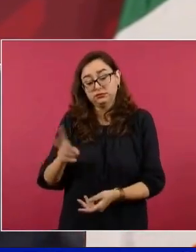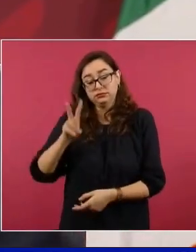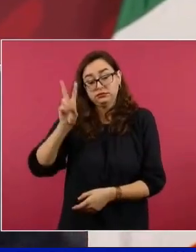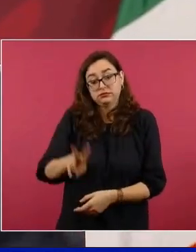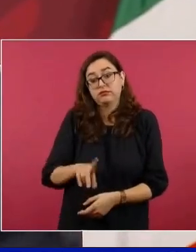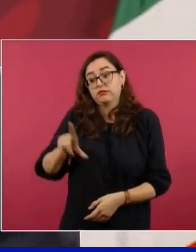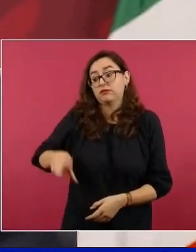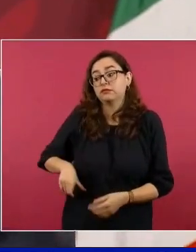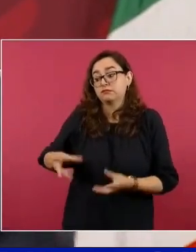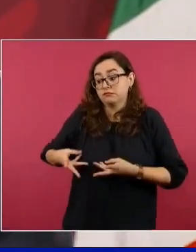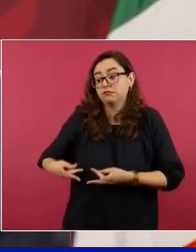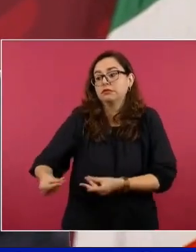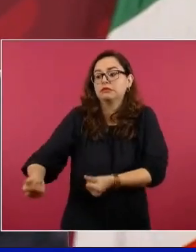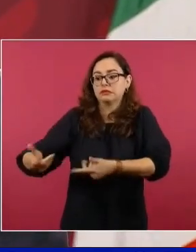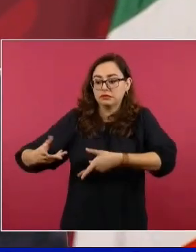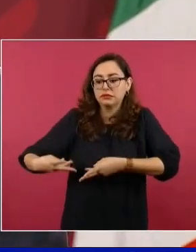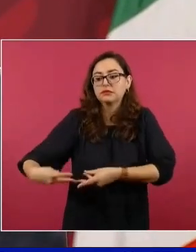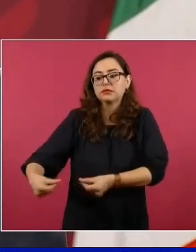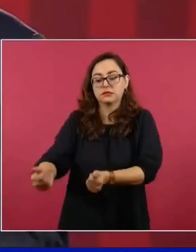hubiésemos tomado esa decisión,